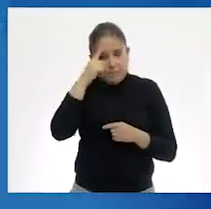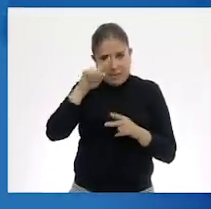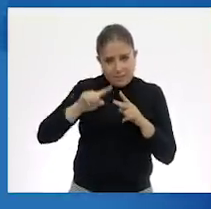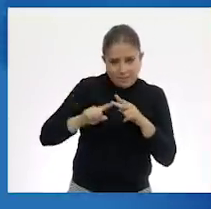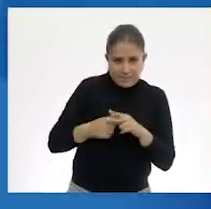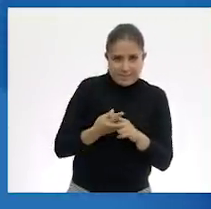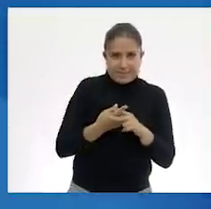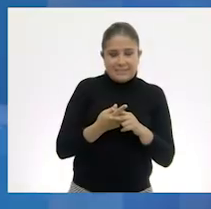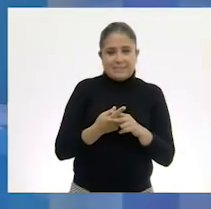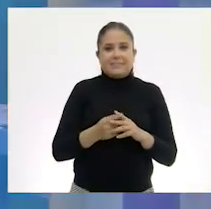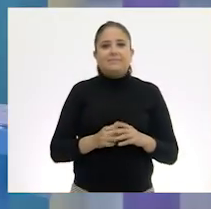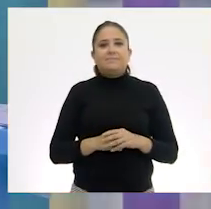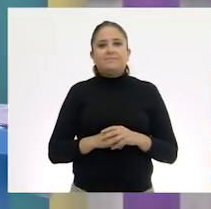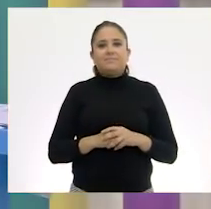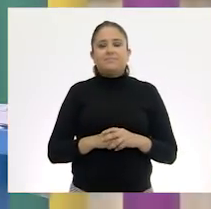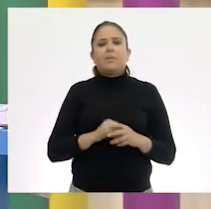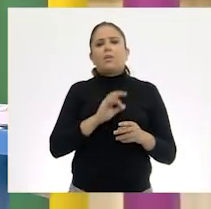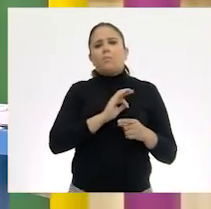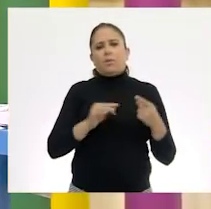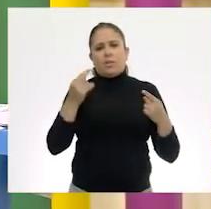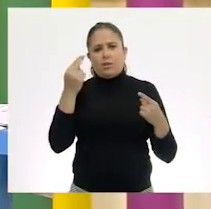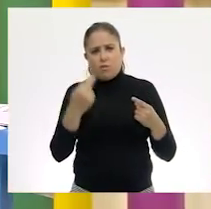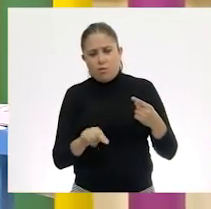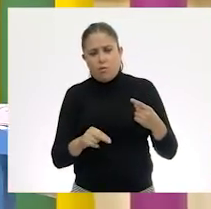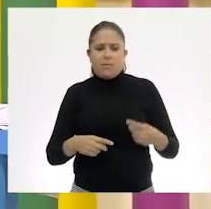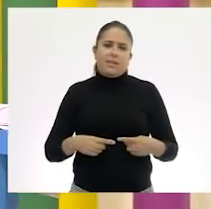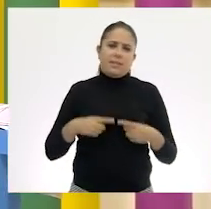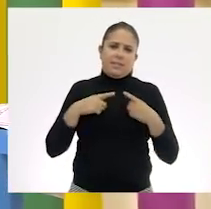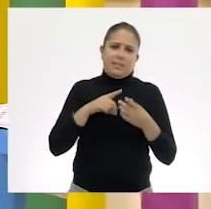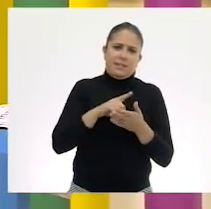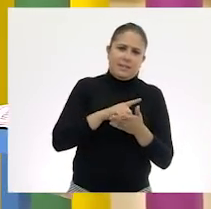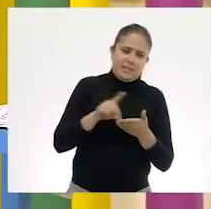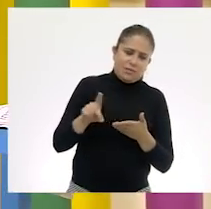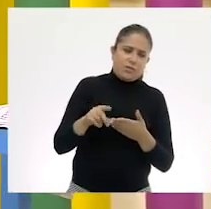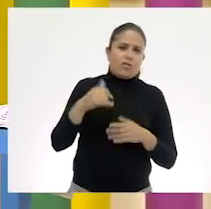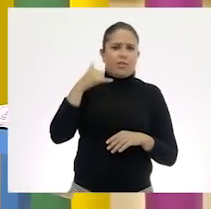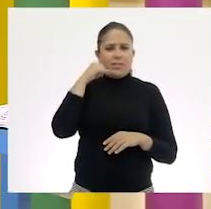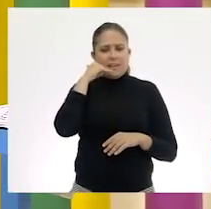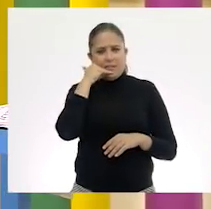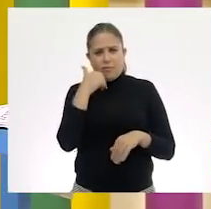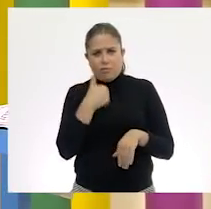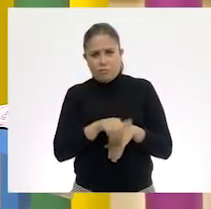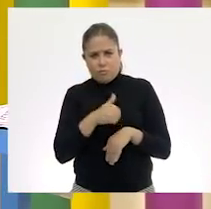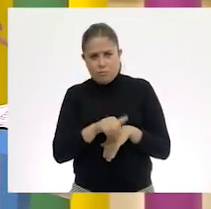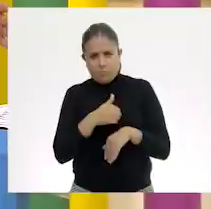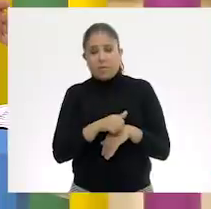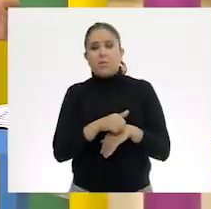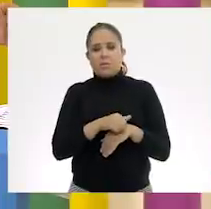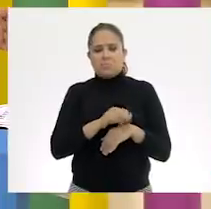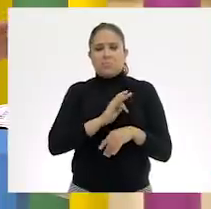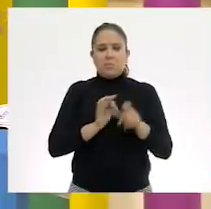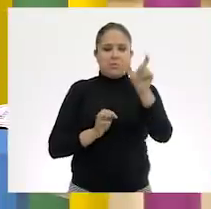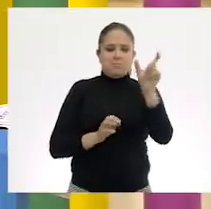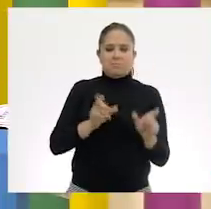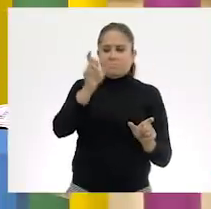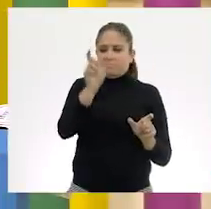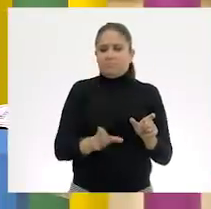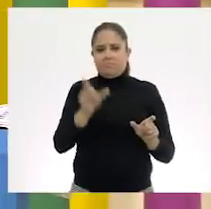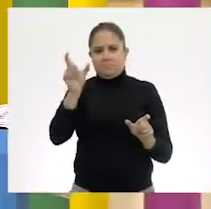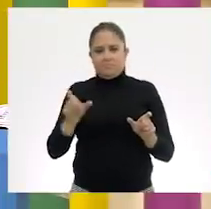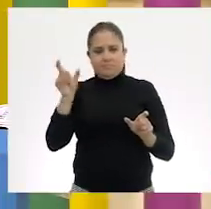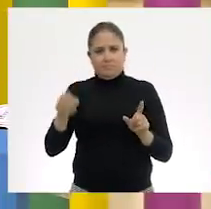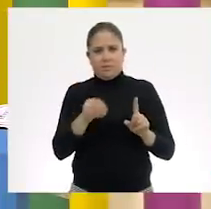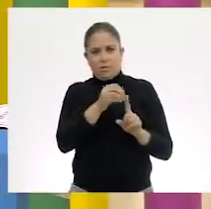comenzar. Puede ser el nombre, la dirección, el número telefónico, y así le vamos dando ese orden.